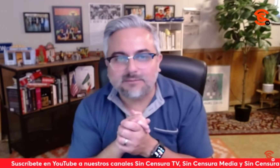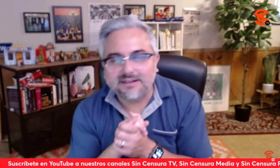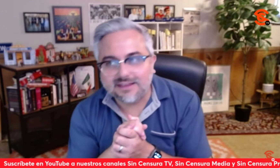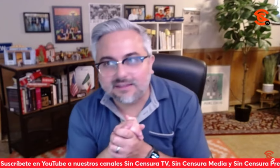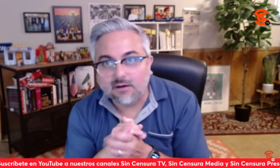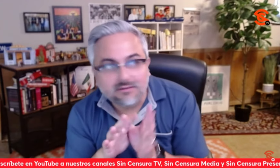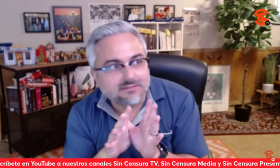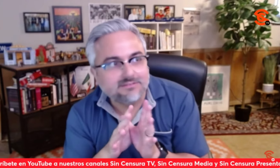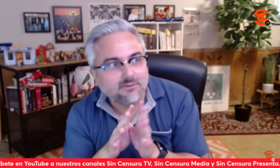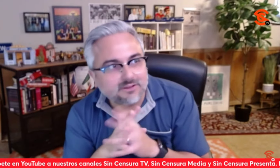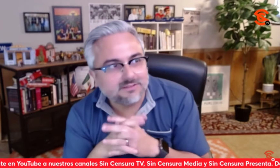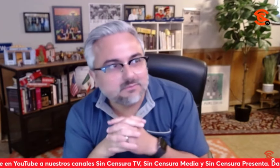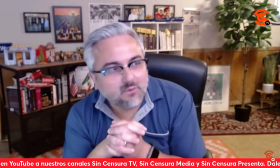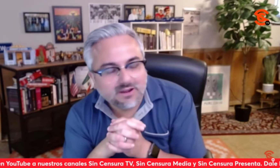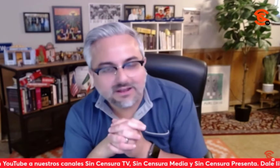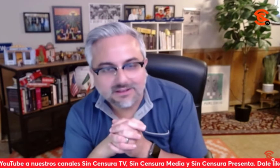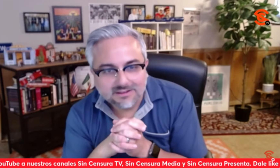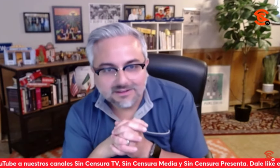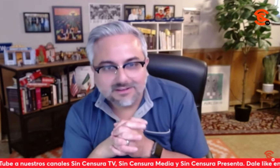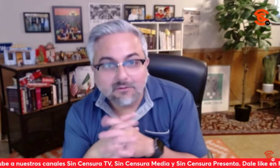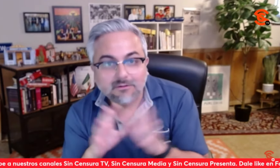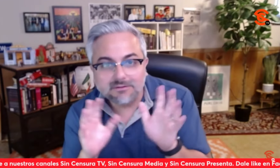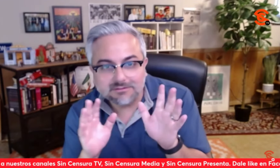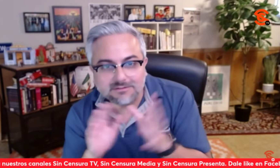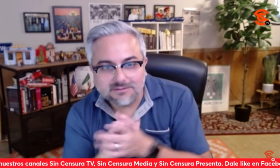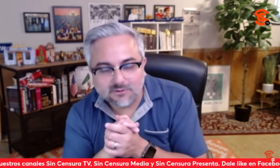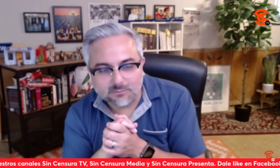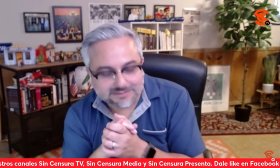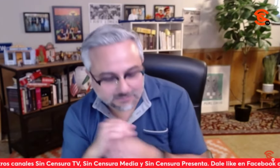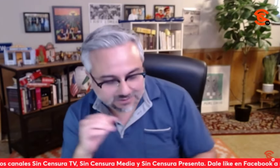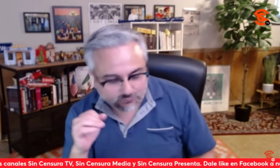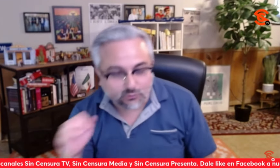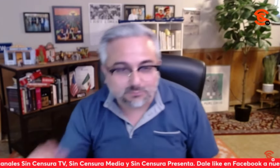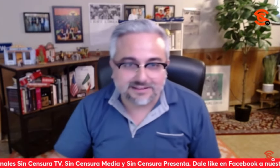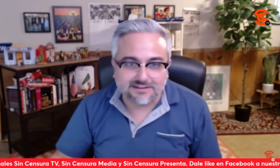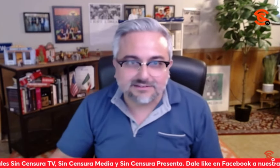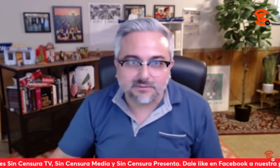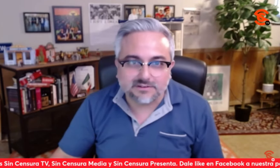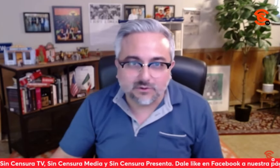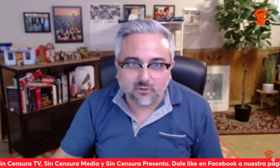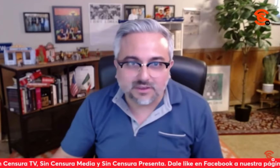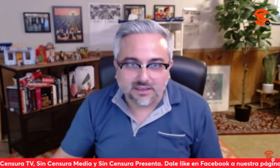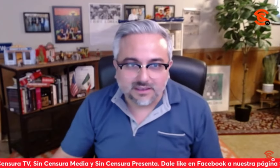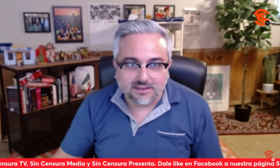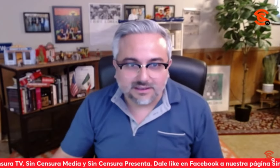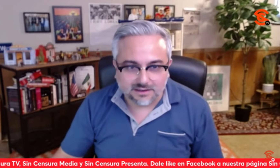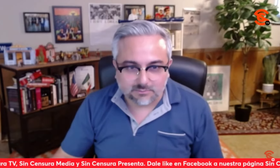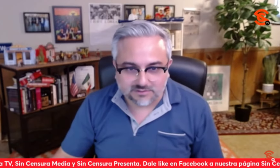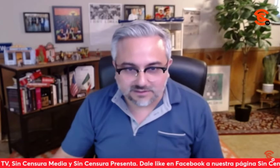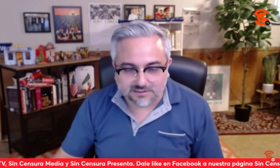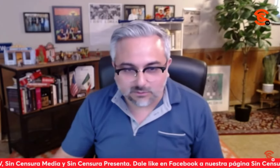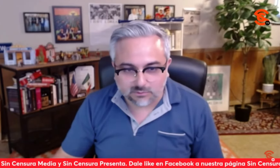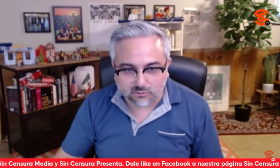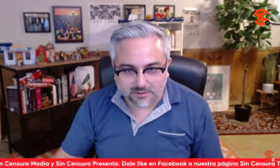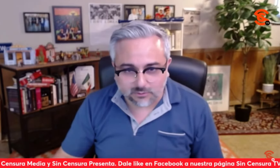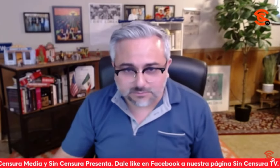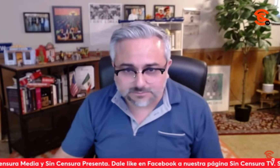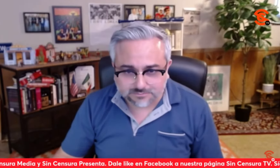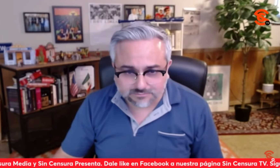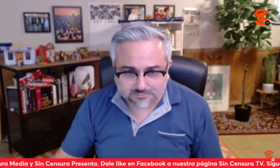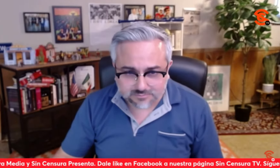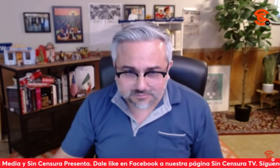la marca de ¡ay, es de Loret de Mola! Hoy es de Ciro Gómez Leyva. ¿Qué forma de exhibir hoy el presidente López